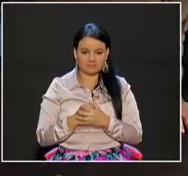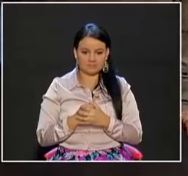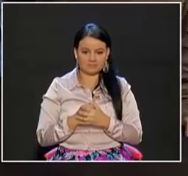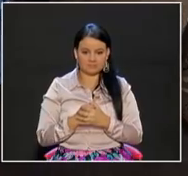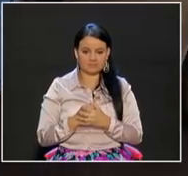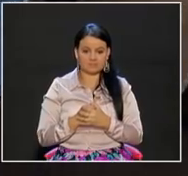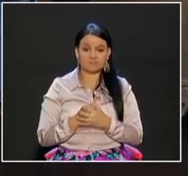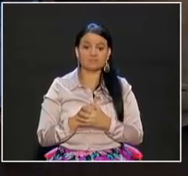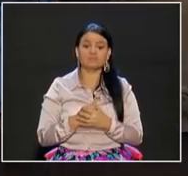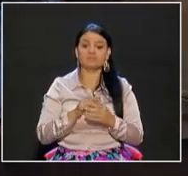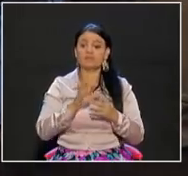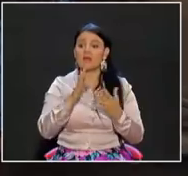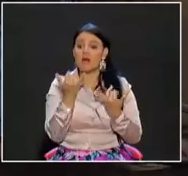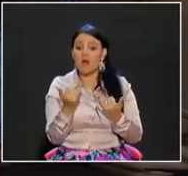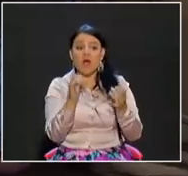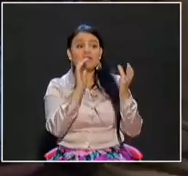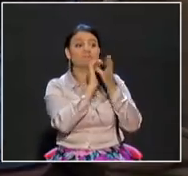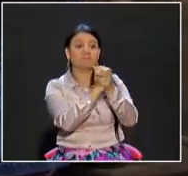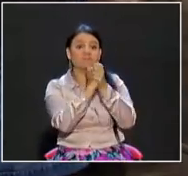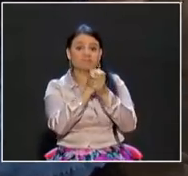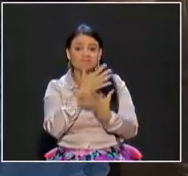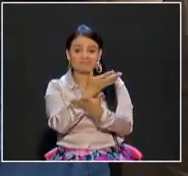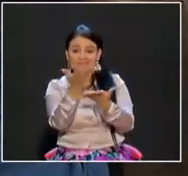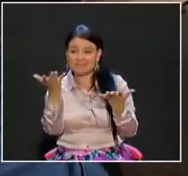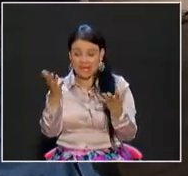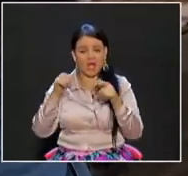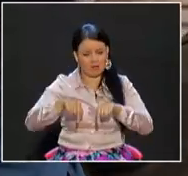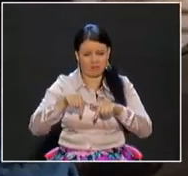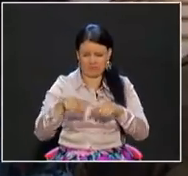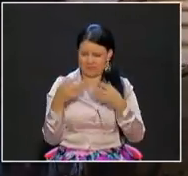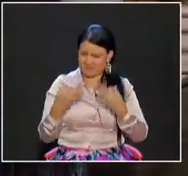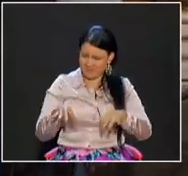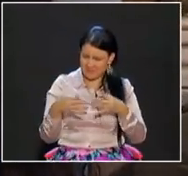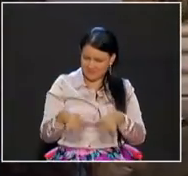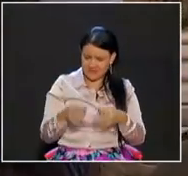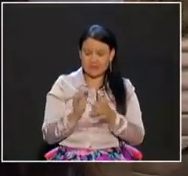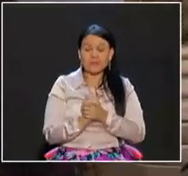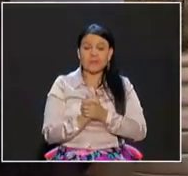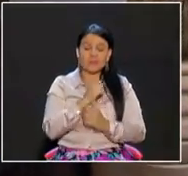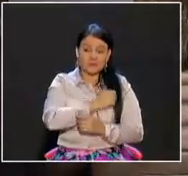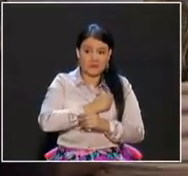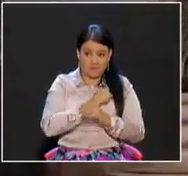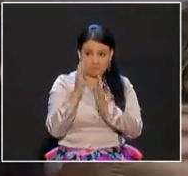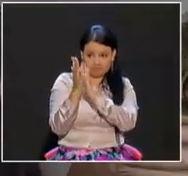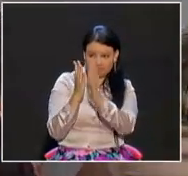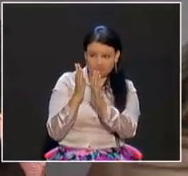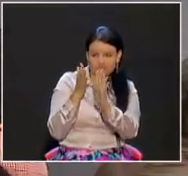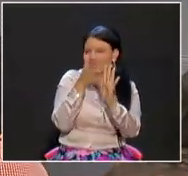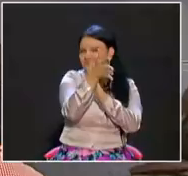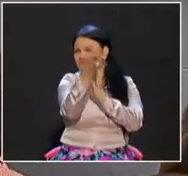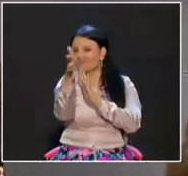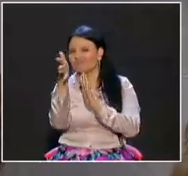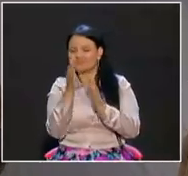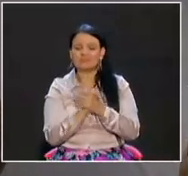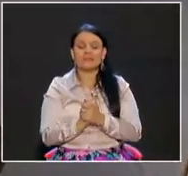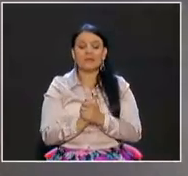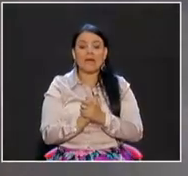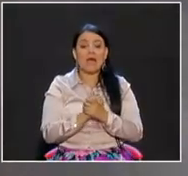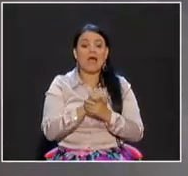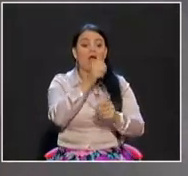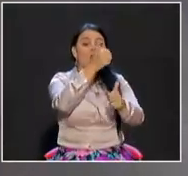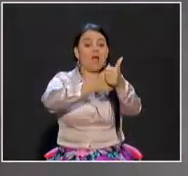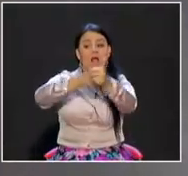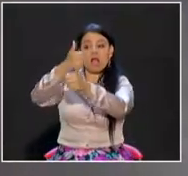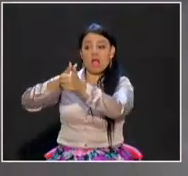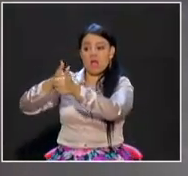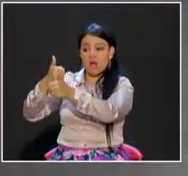un saludo de todos los candidatos la dinámica es muy sencilla contemos la felipe entonces parcela es muy sencillo son 30 segundos tiene cada uno